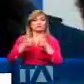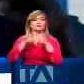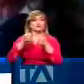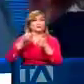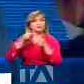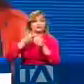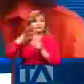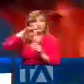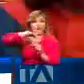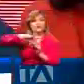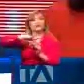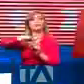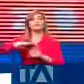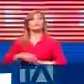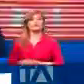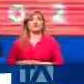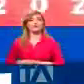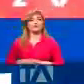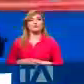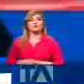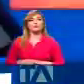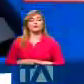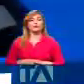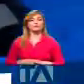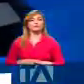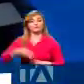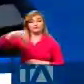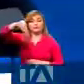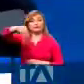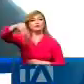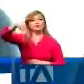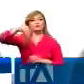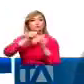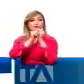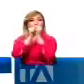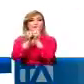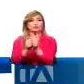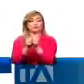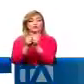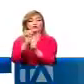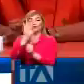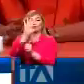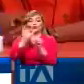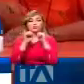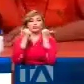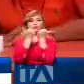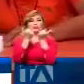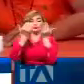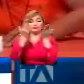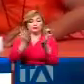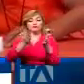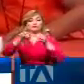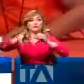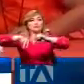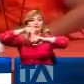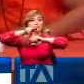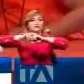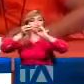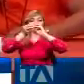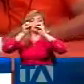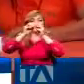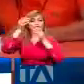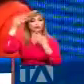para la segunda vuelta electoral reapareció en escena este martes junto a cuatro virtuales asambleístas nacionales de su movimiento